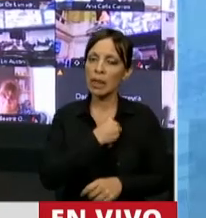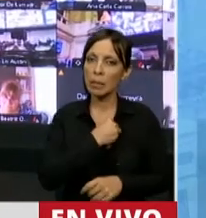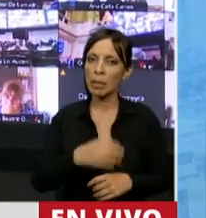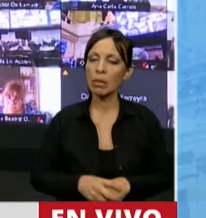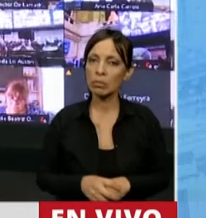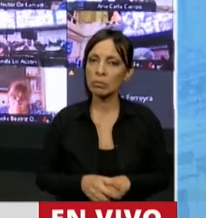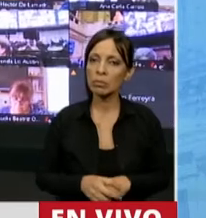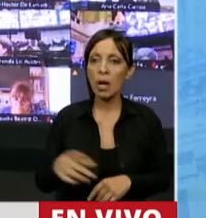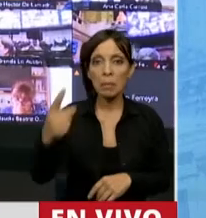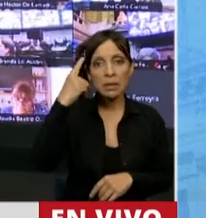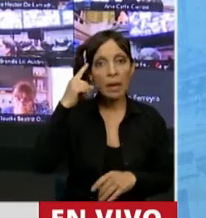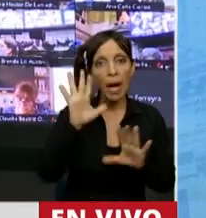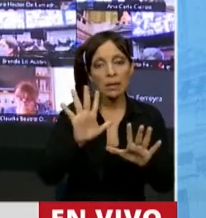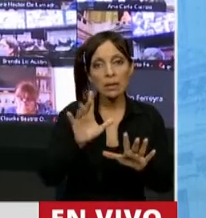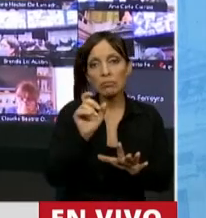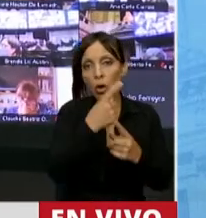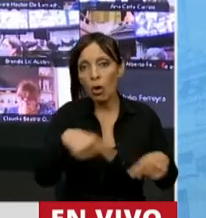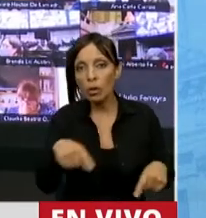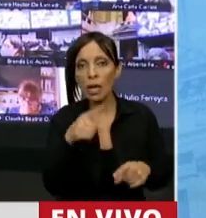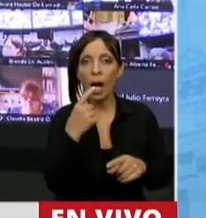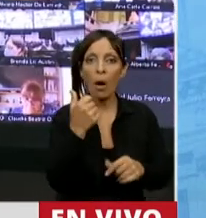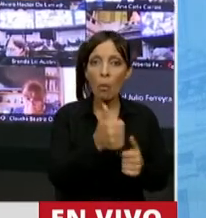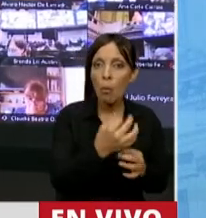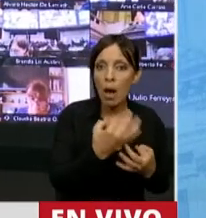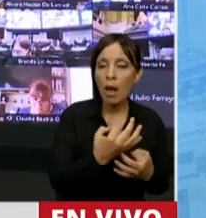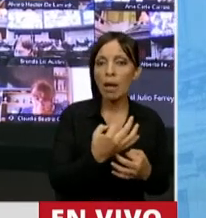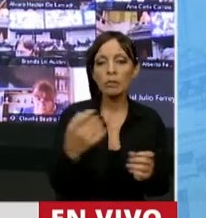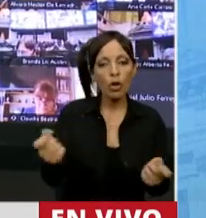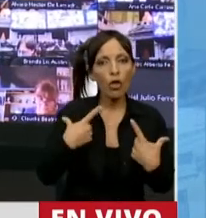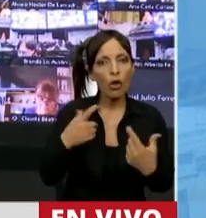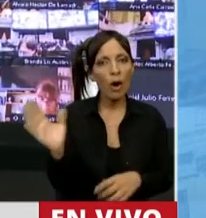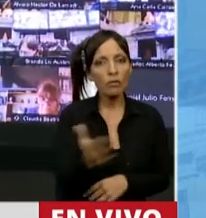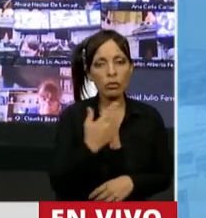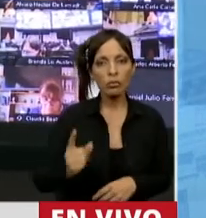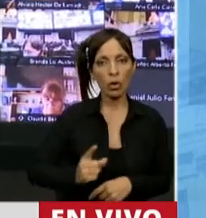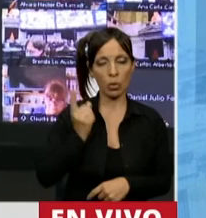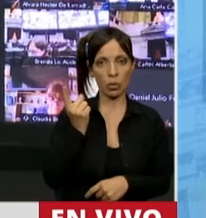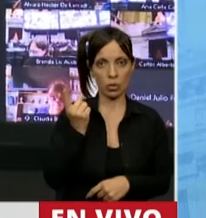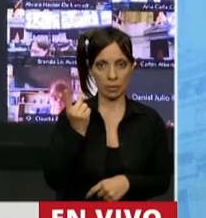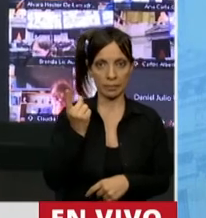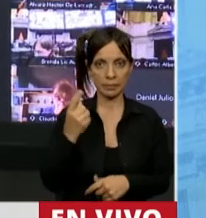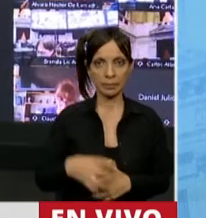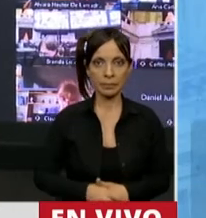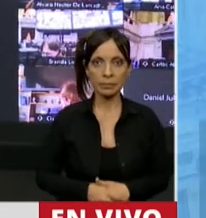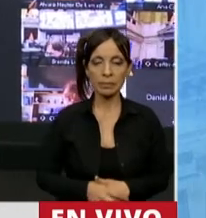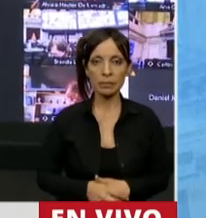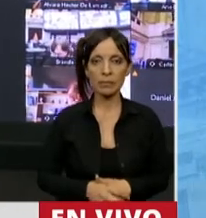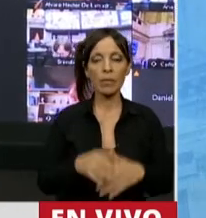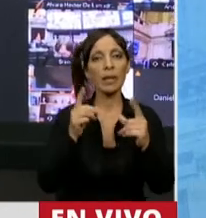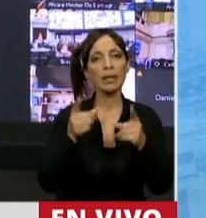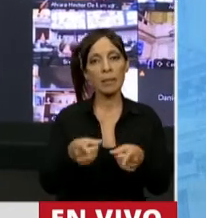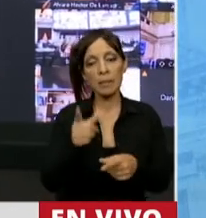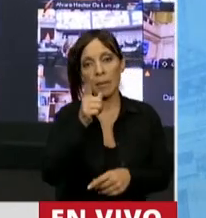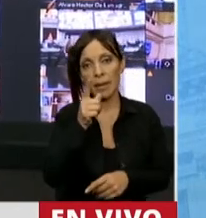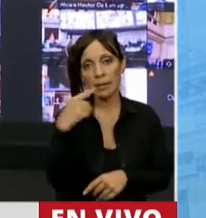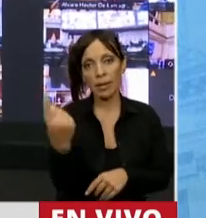en lo que creía que era bueno y, por supuesto, nos llenó de orgullo a todos. Después, creo que también tenemos